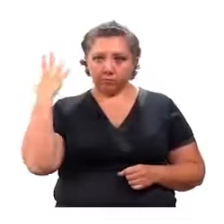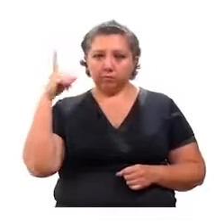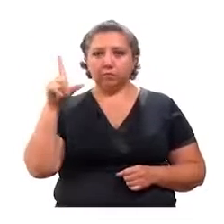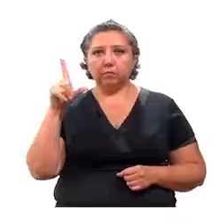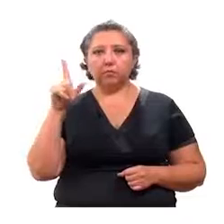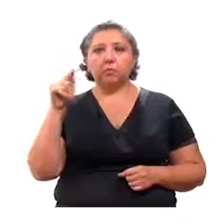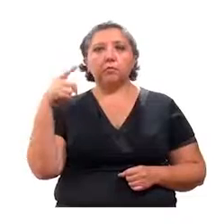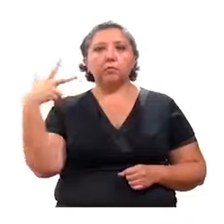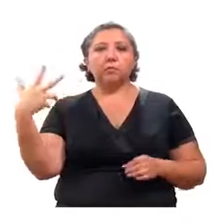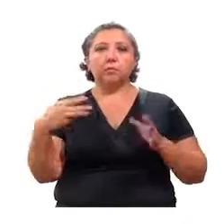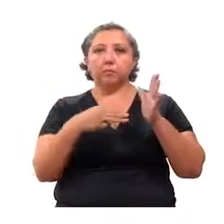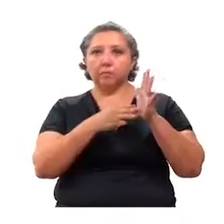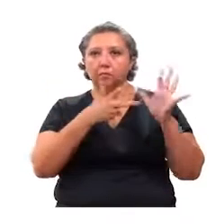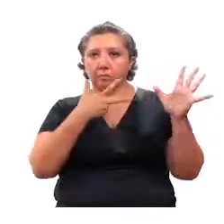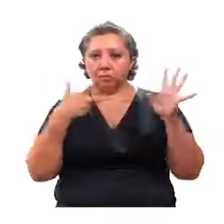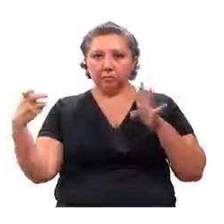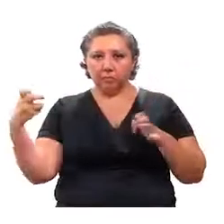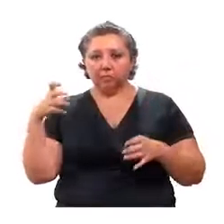los